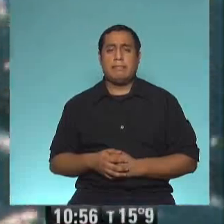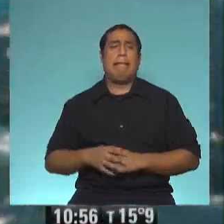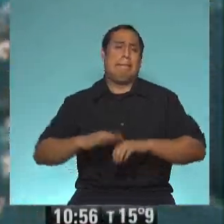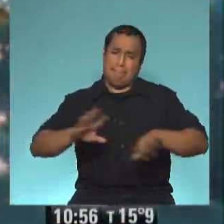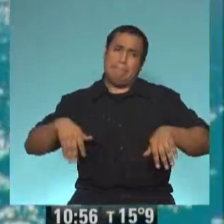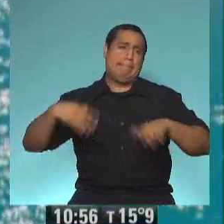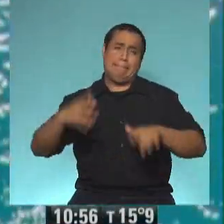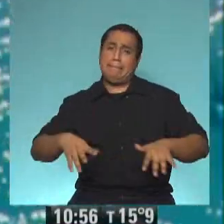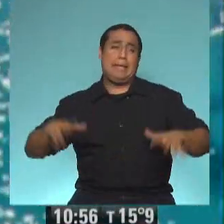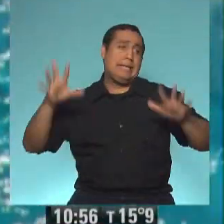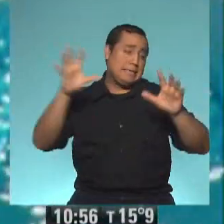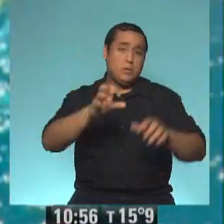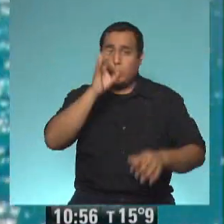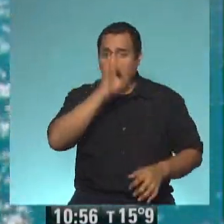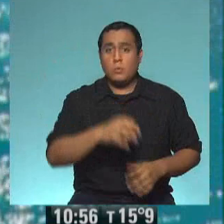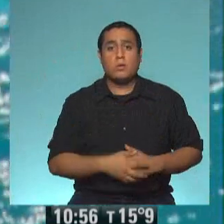o